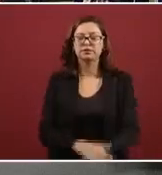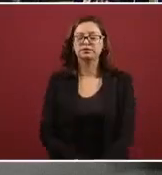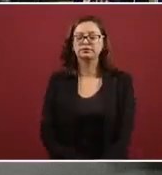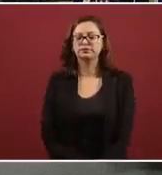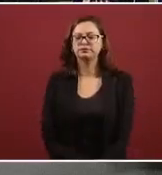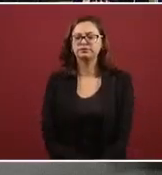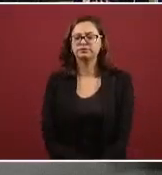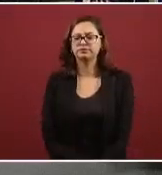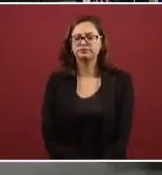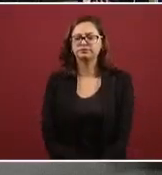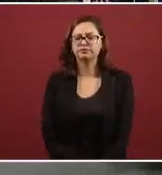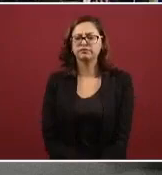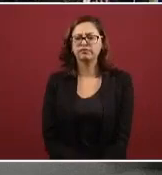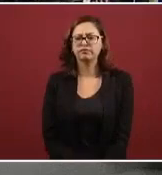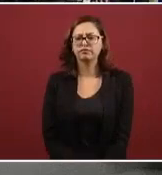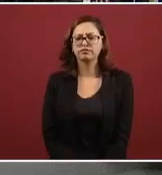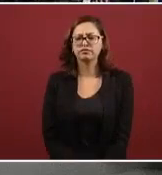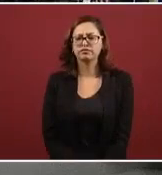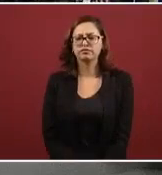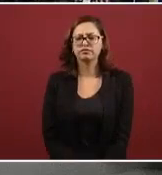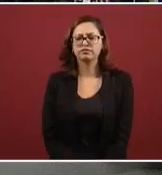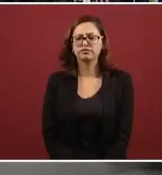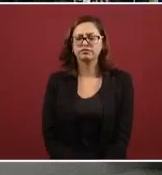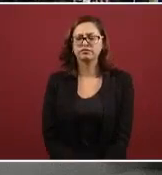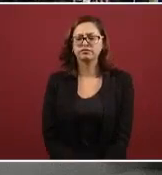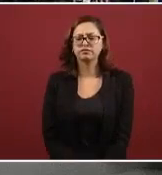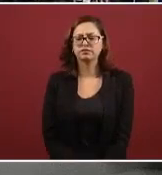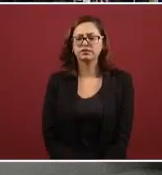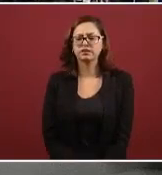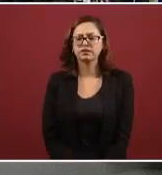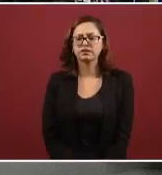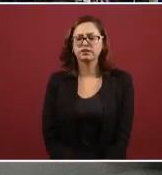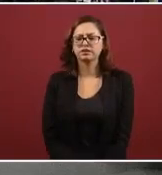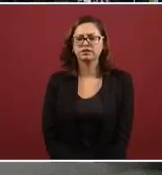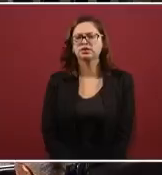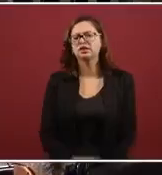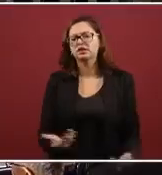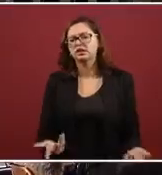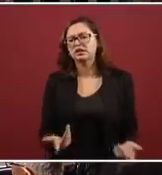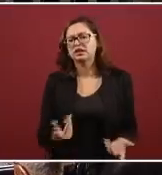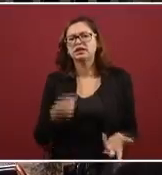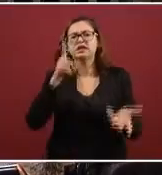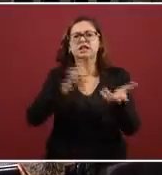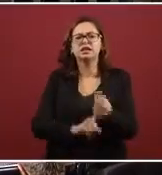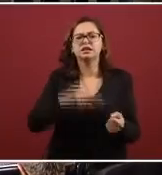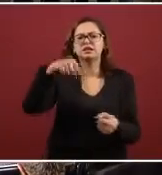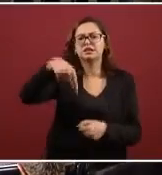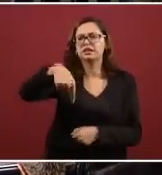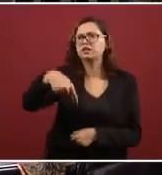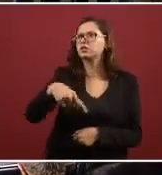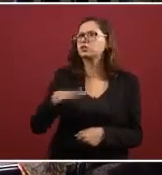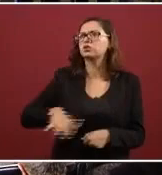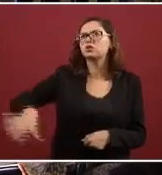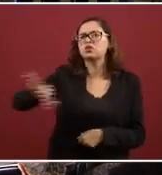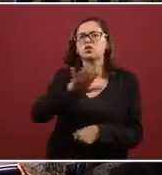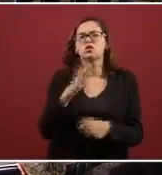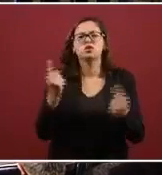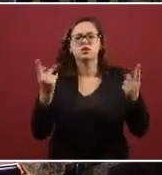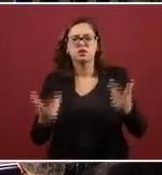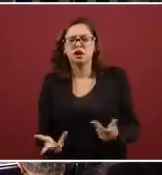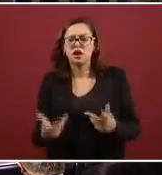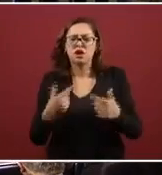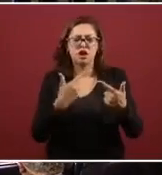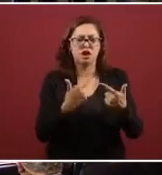El festejo al interior de Palacio. ¿Qué vamos a ver en los balcones? Se acostumbraba que estuvieran los